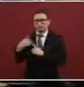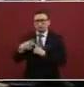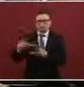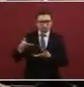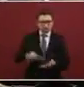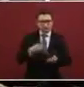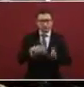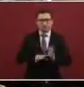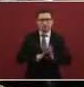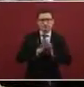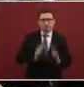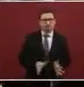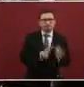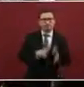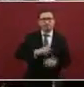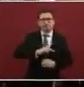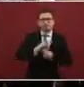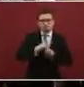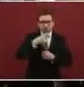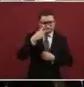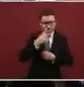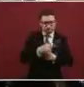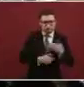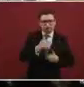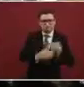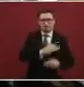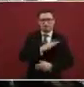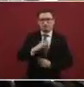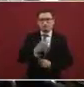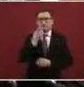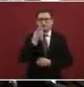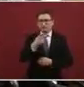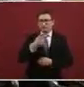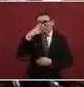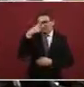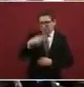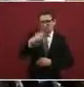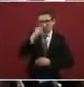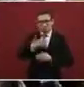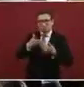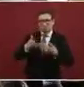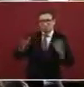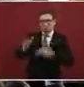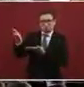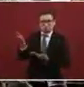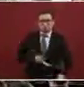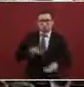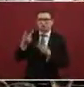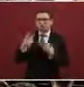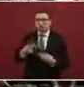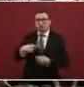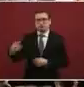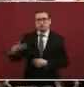A partir de entonces, México fue la nación solidaria y hospitalaria por excelencia, en la que miles de